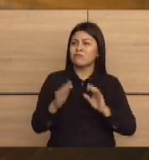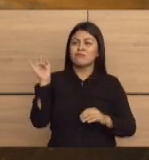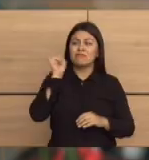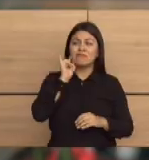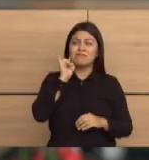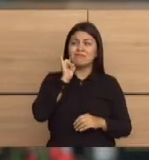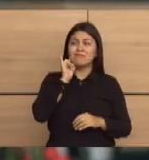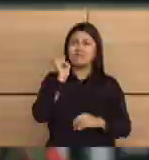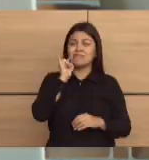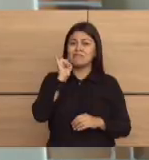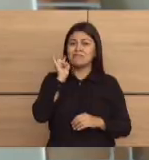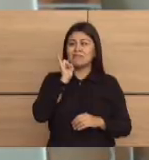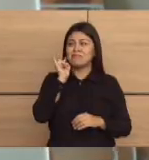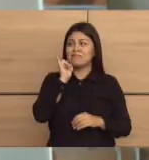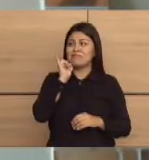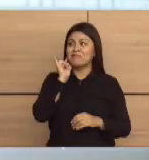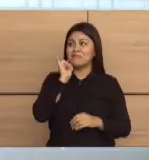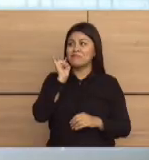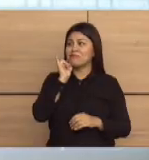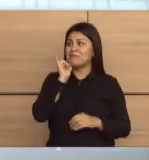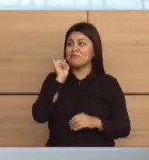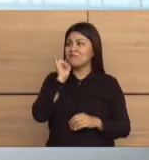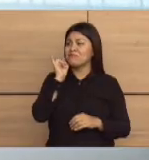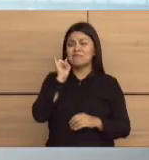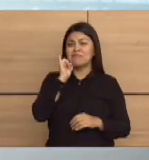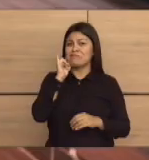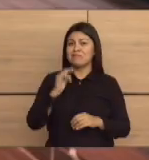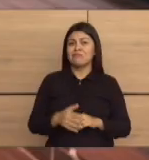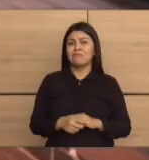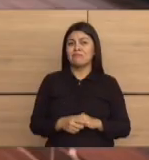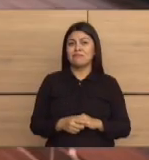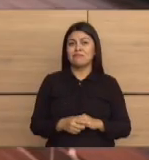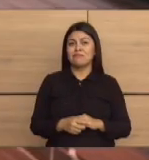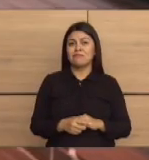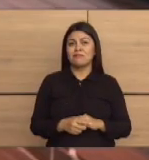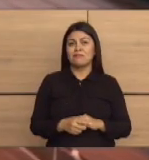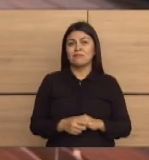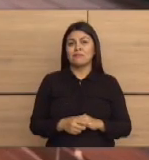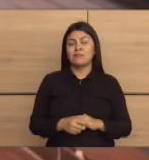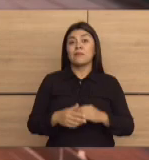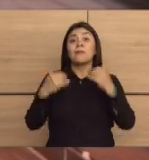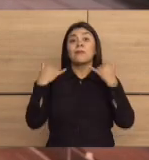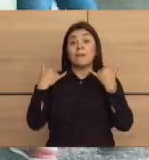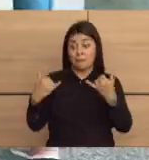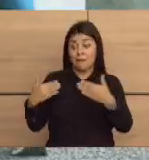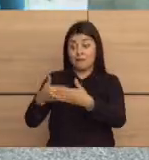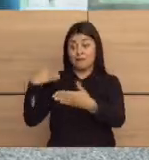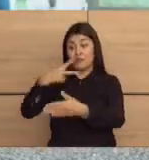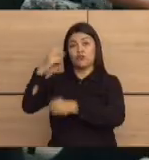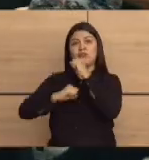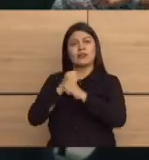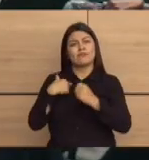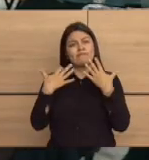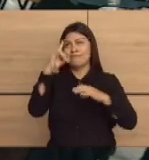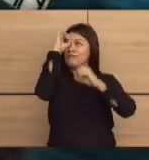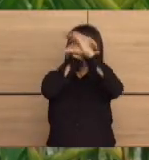amor y que no se cansen de enseñar porque su labor es genial. Este tercer centenario yo sueño con una Colombia